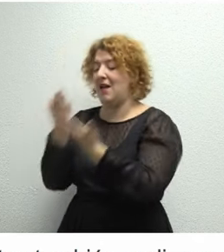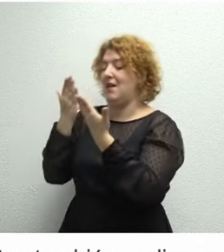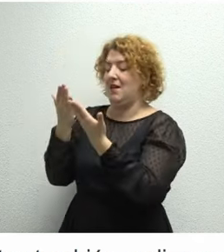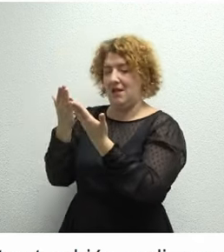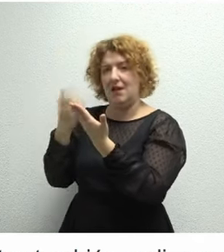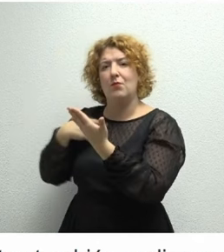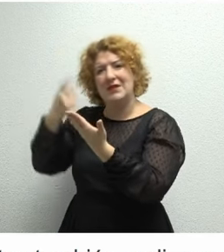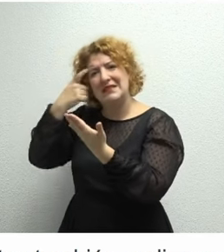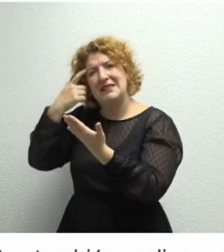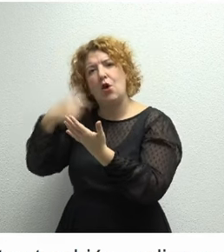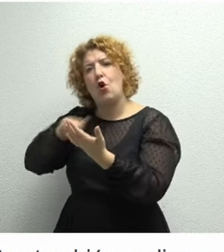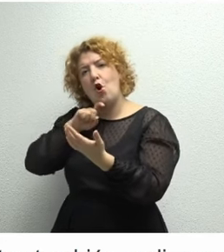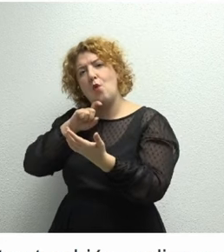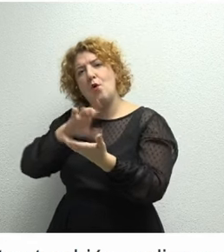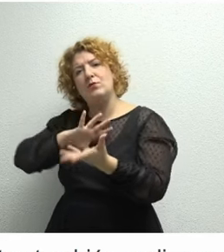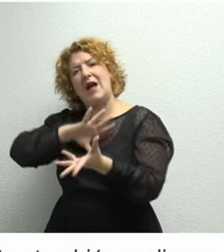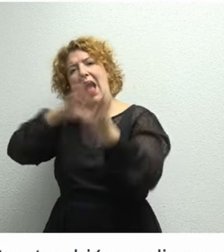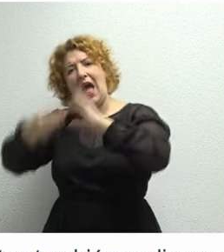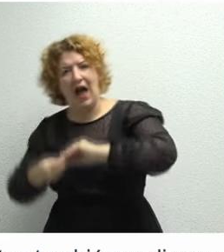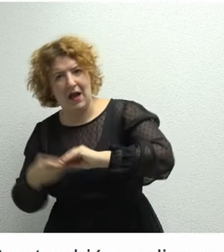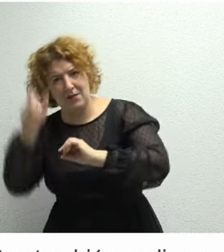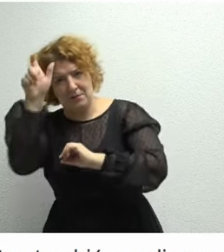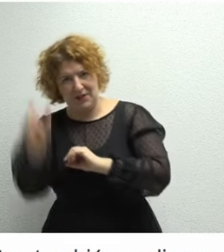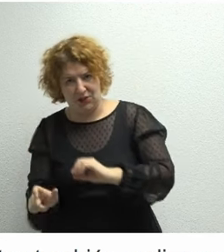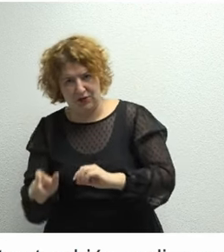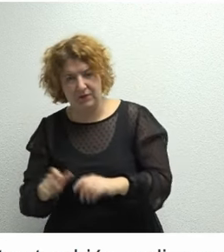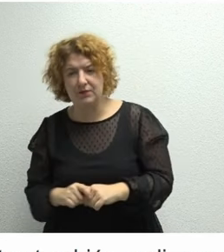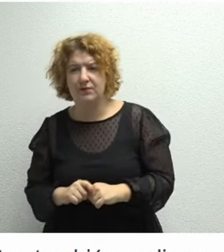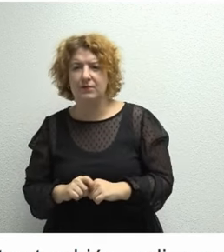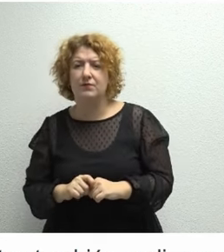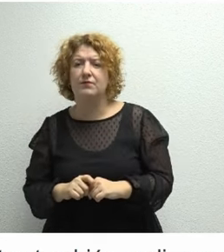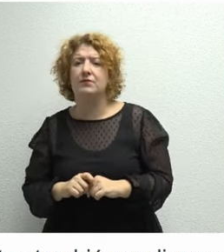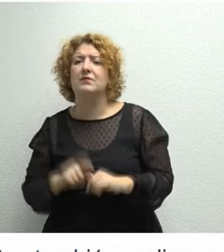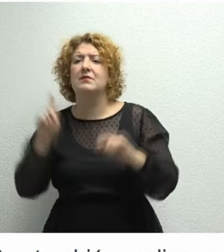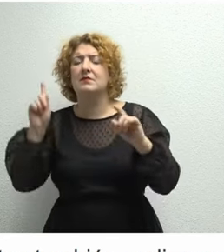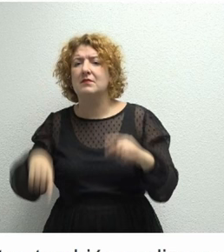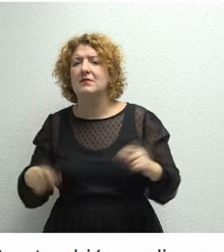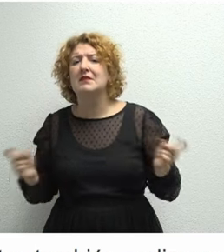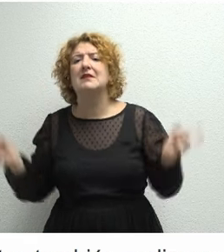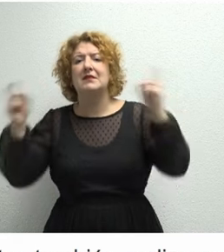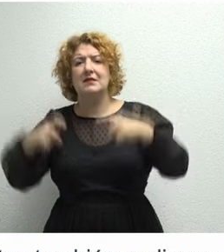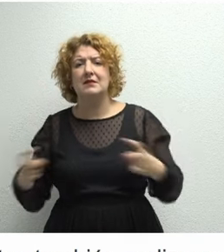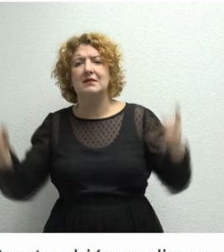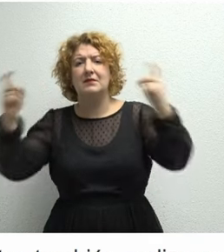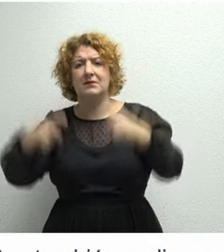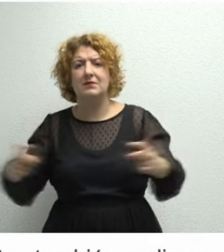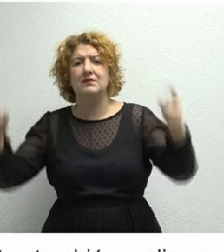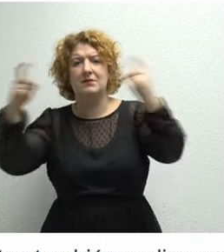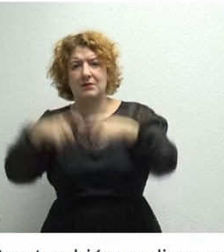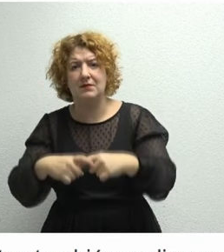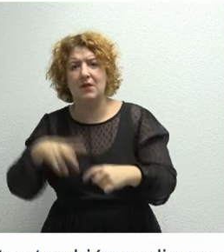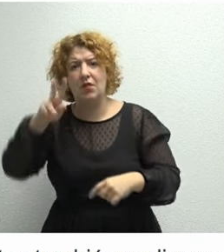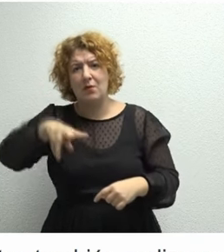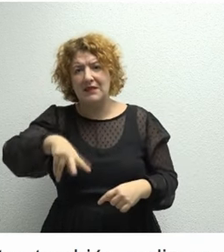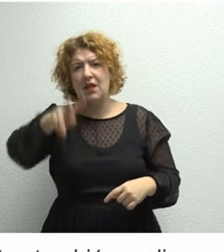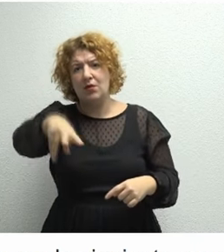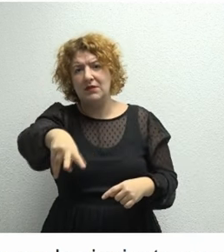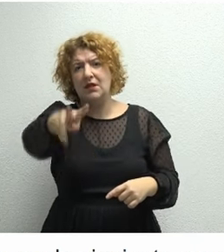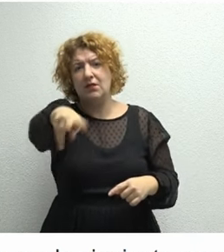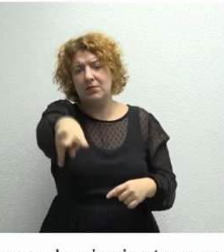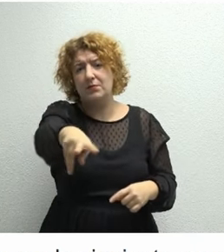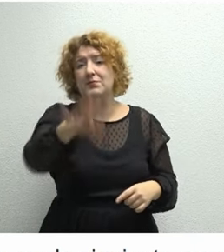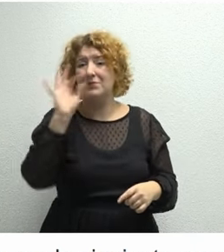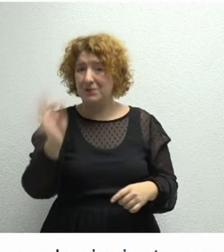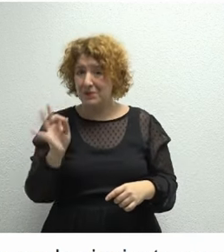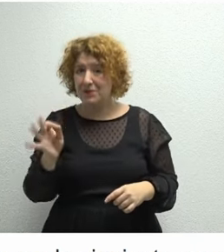y nosotros podamos ajustar esa intervención eh periódicamente tenemos una sesión con constanza cada dos meses pero es cierto